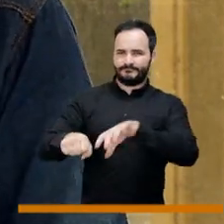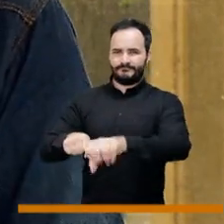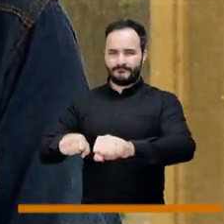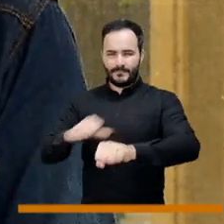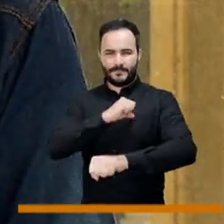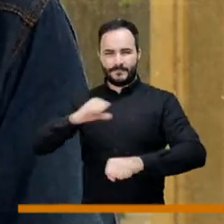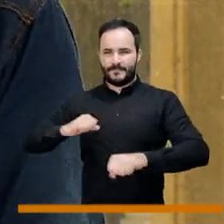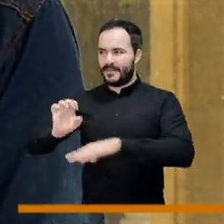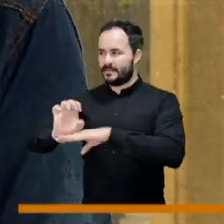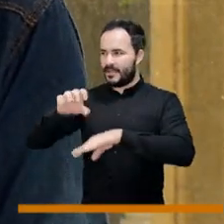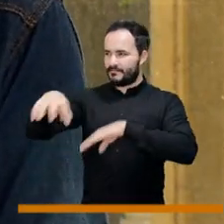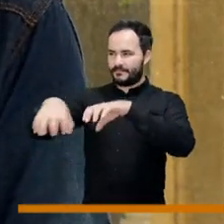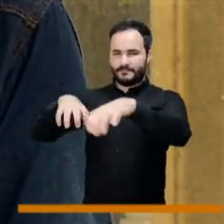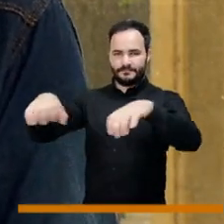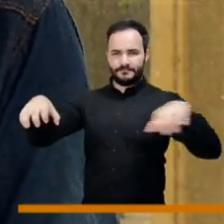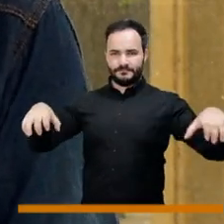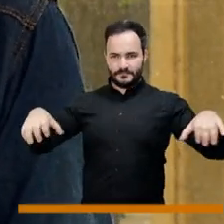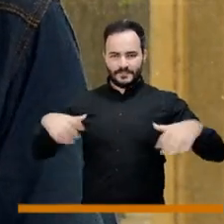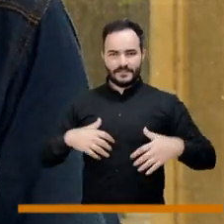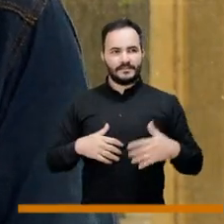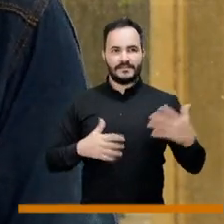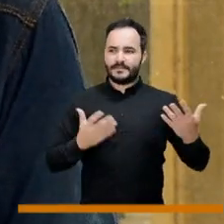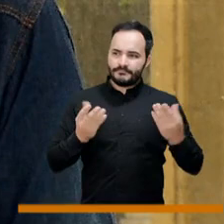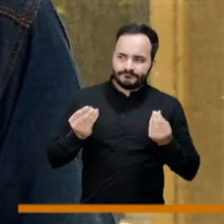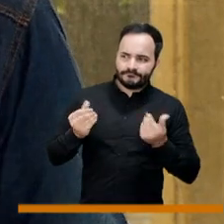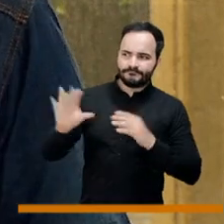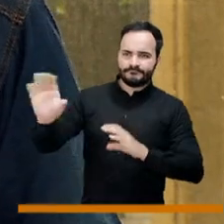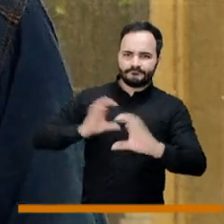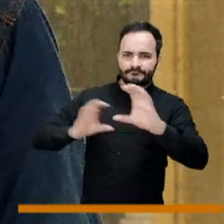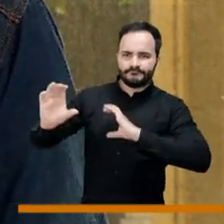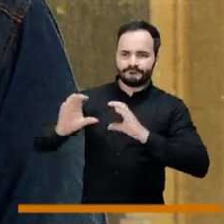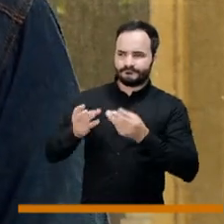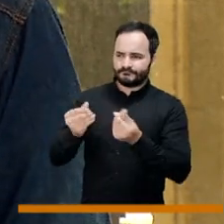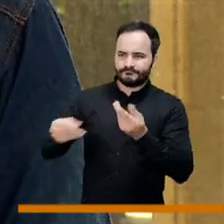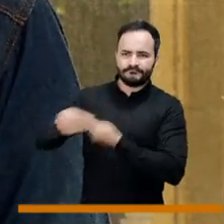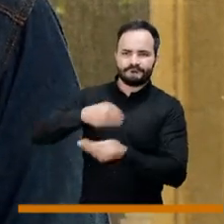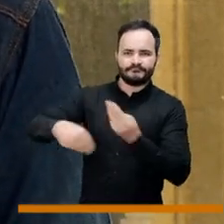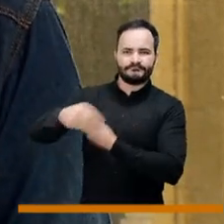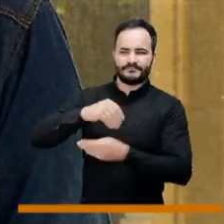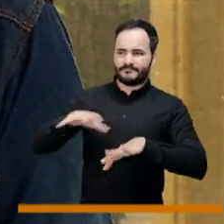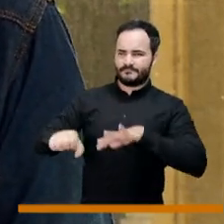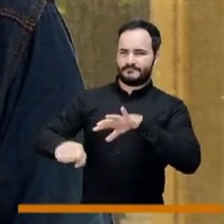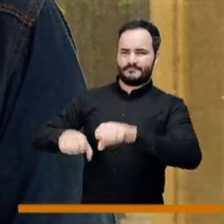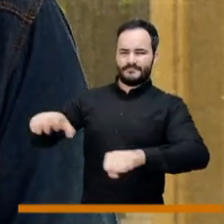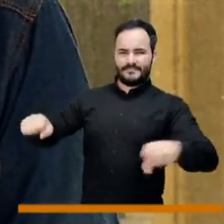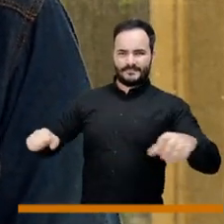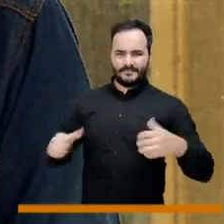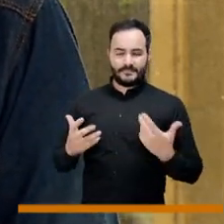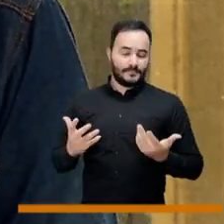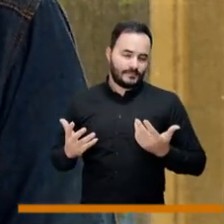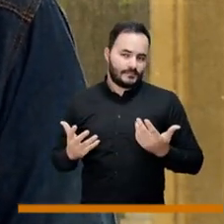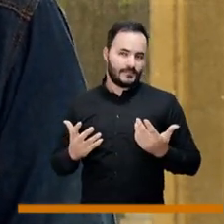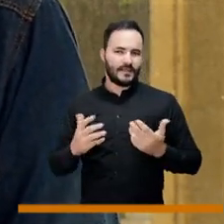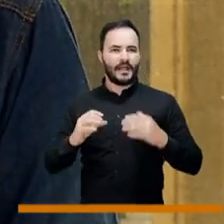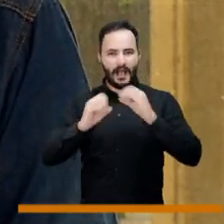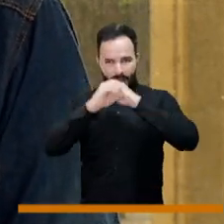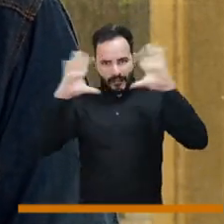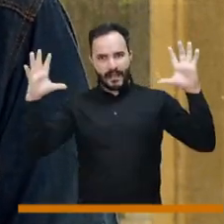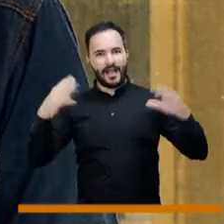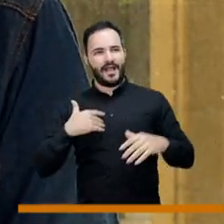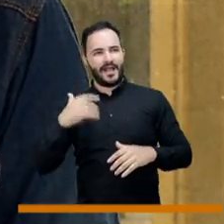y bloquear sus ingresos y su capacidad de obtener empleo